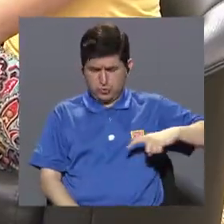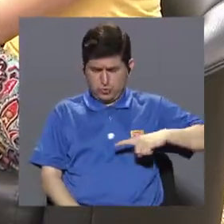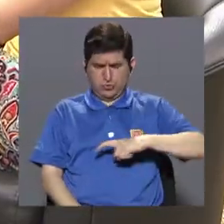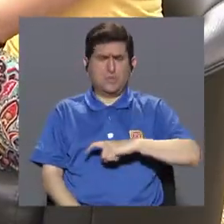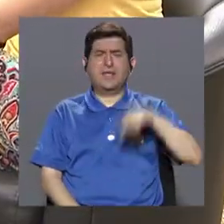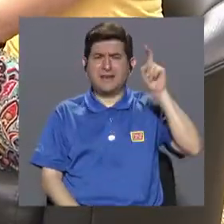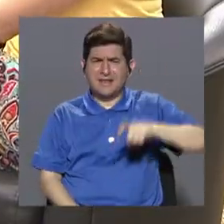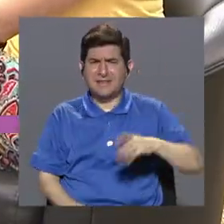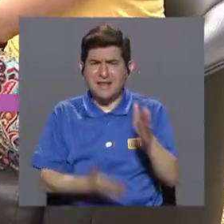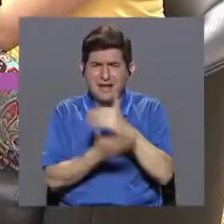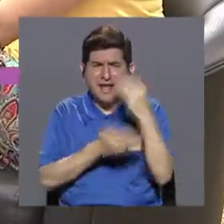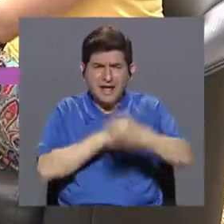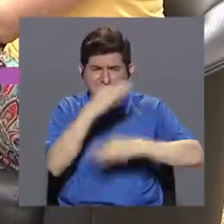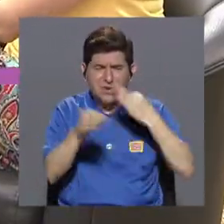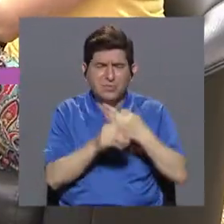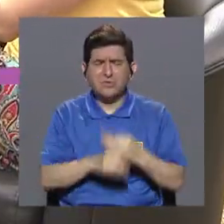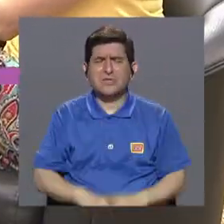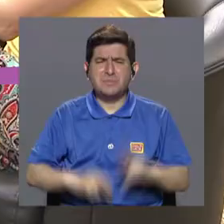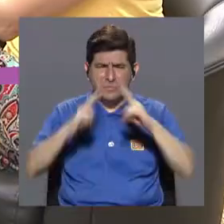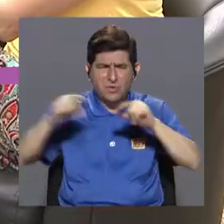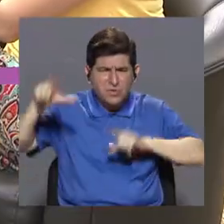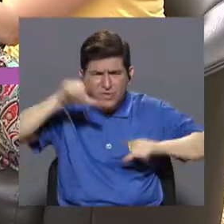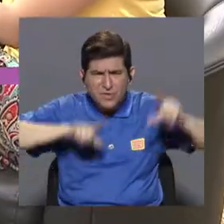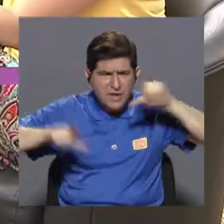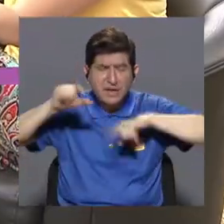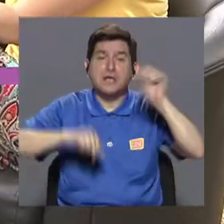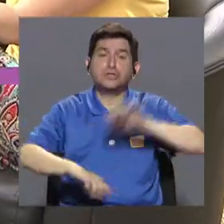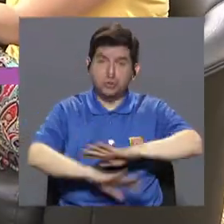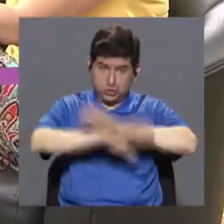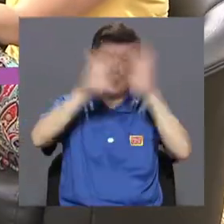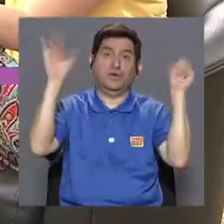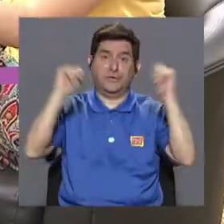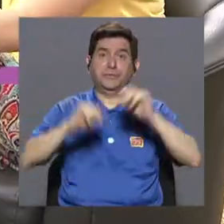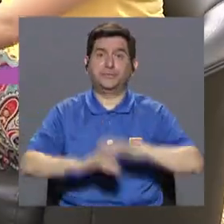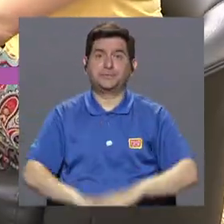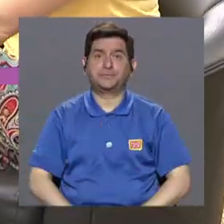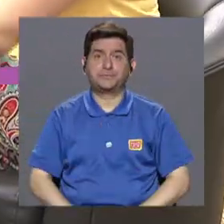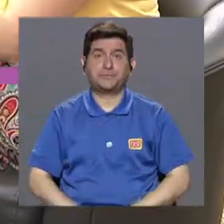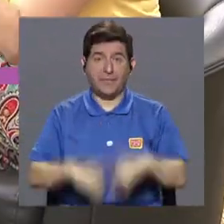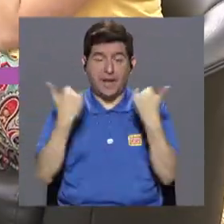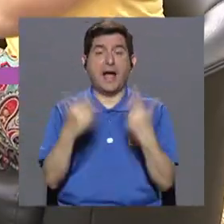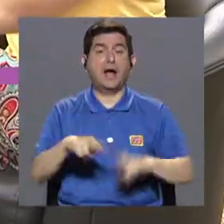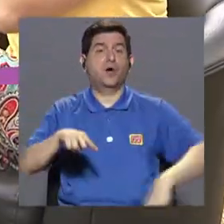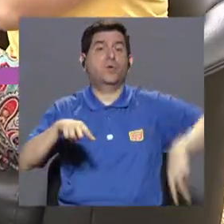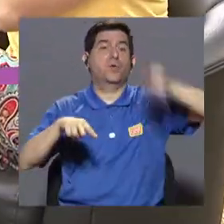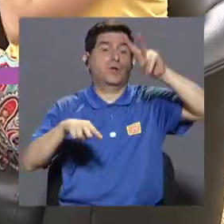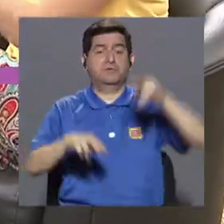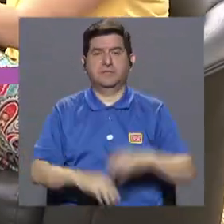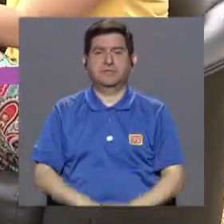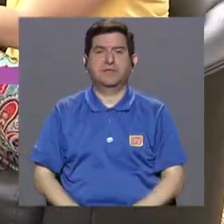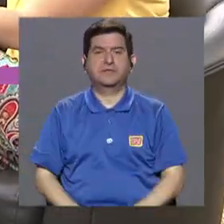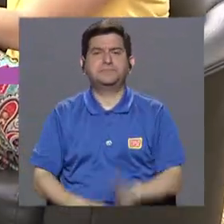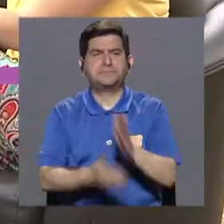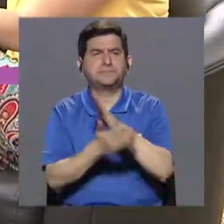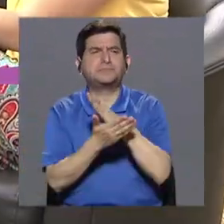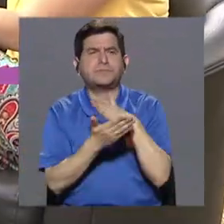¿es necesario hacer algún examen de laboratorio o mascota? Sí, claro. Ahora la ventaja que tenemos es que con algunos,